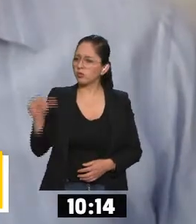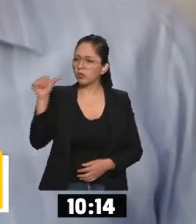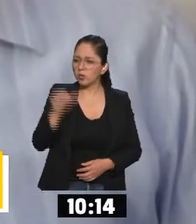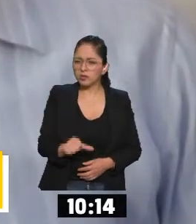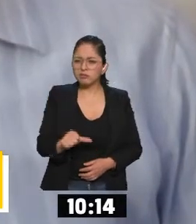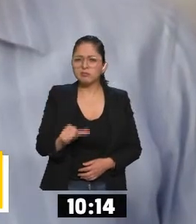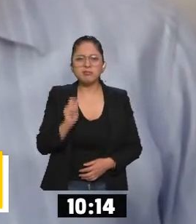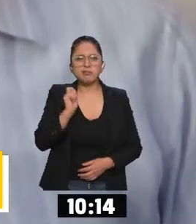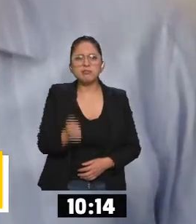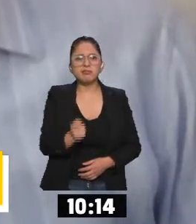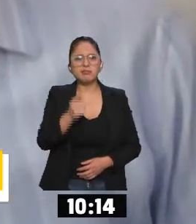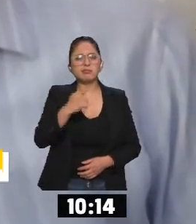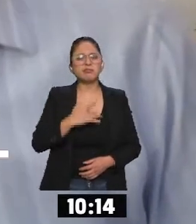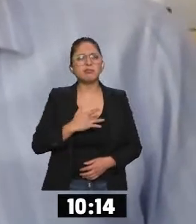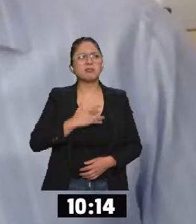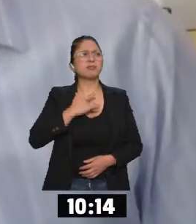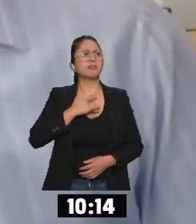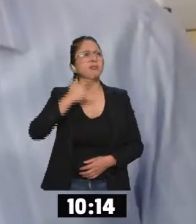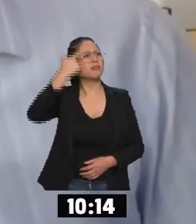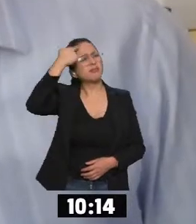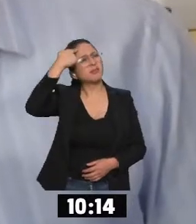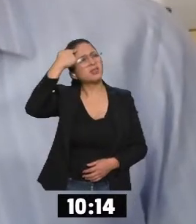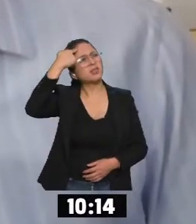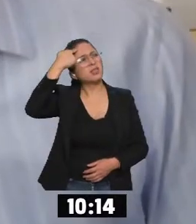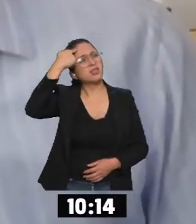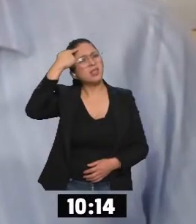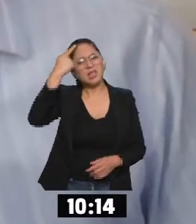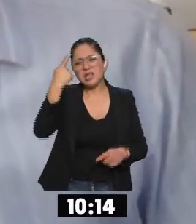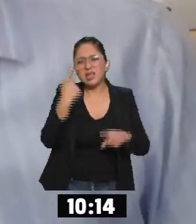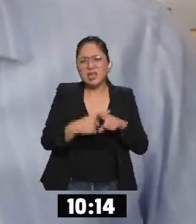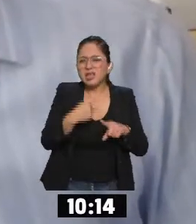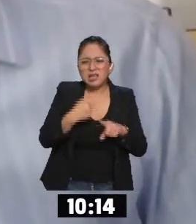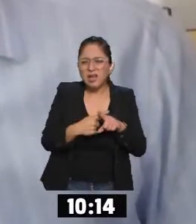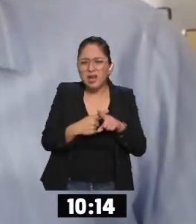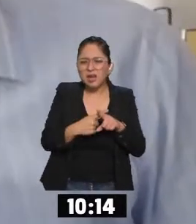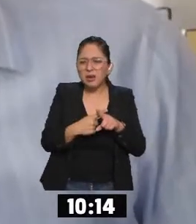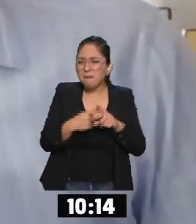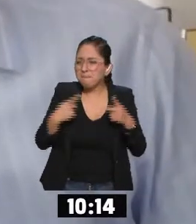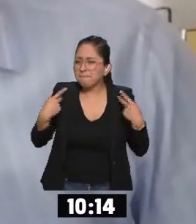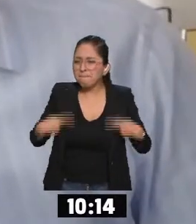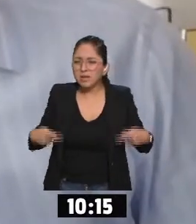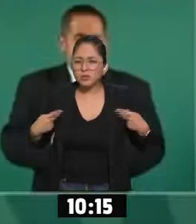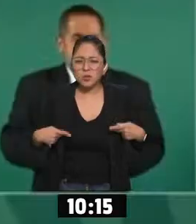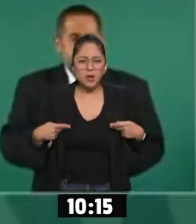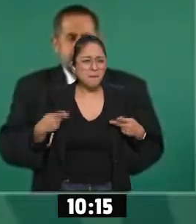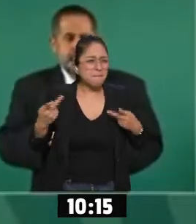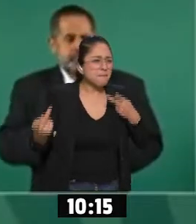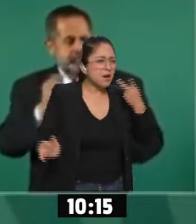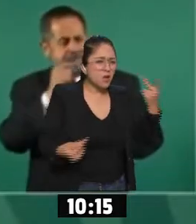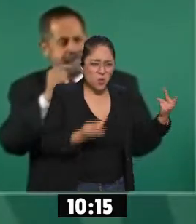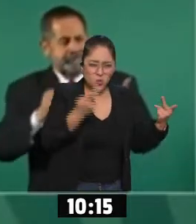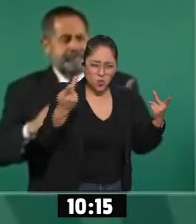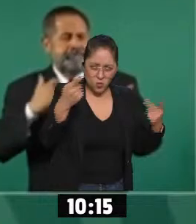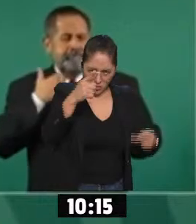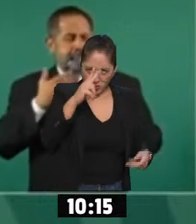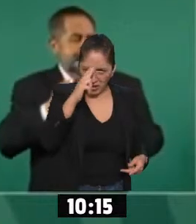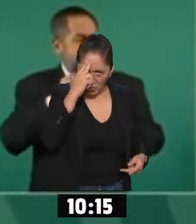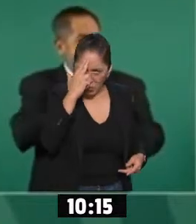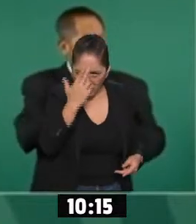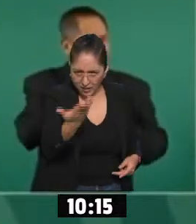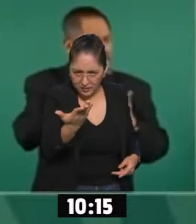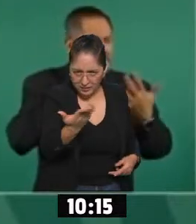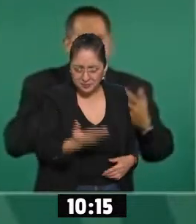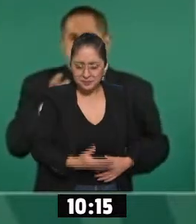ver, ¿quién empezó todo este rollo de la consulta? ¿Se acuerdan? Yo envié esta iniciativa con